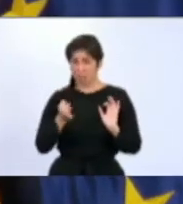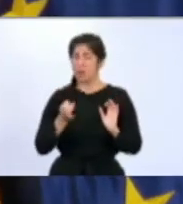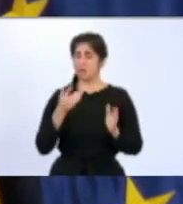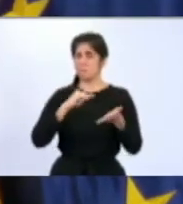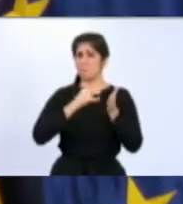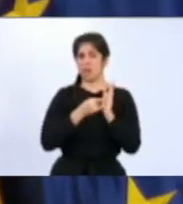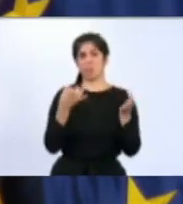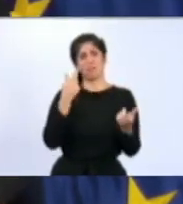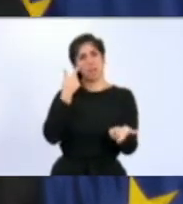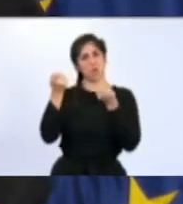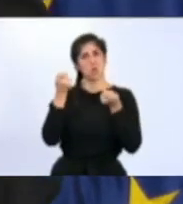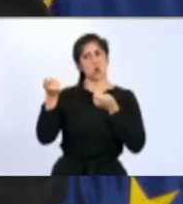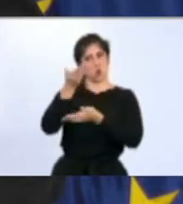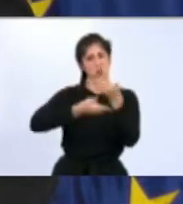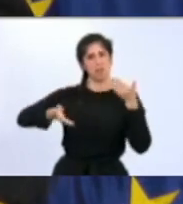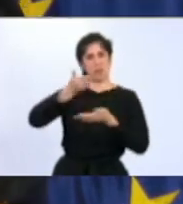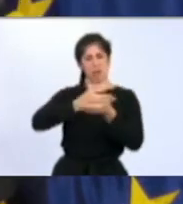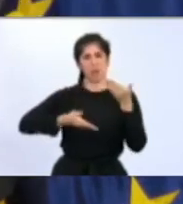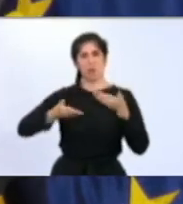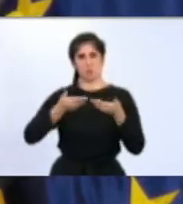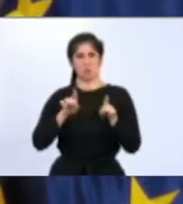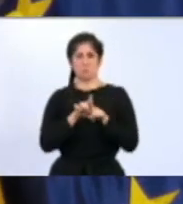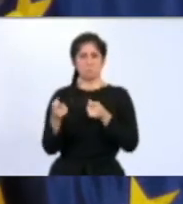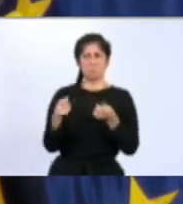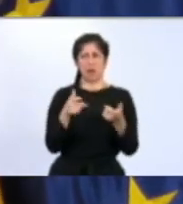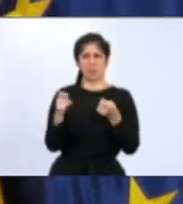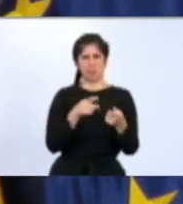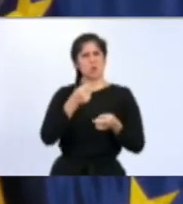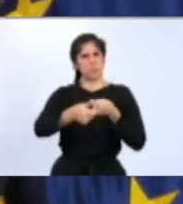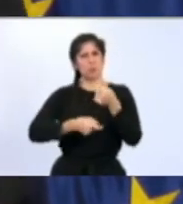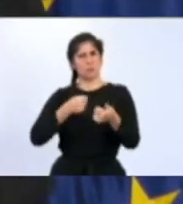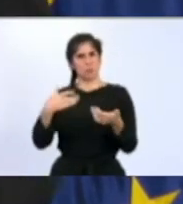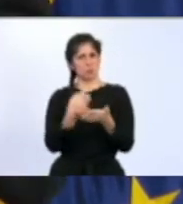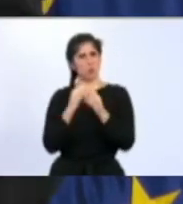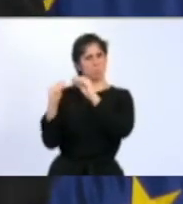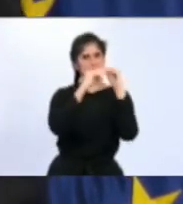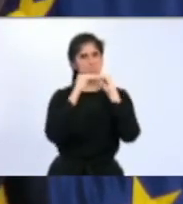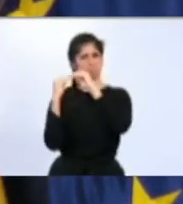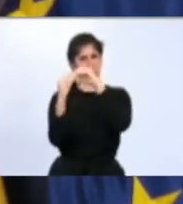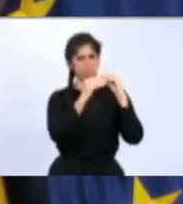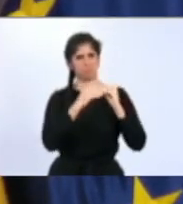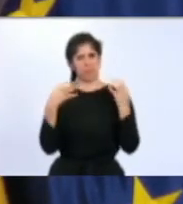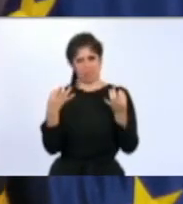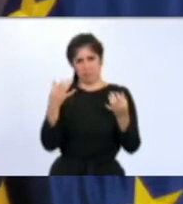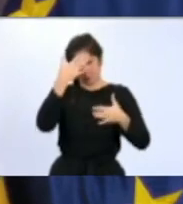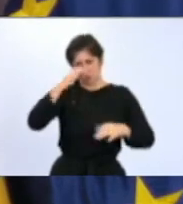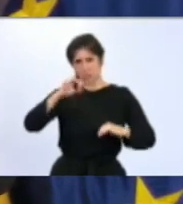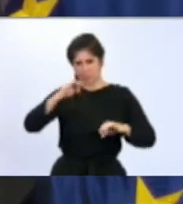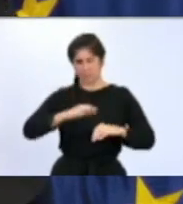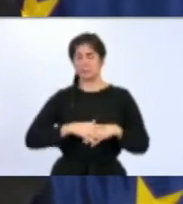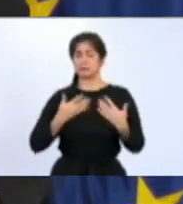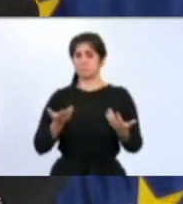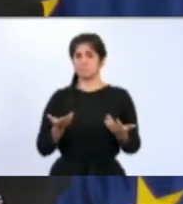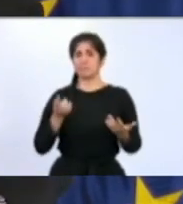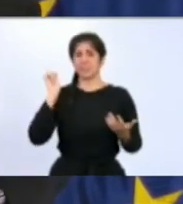también asimétrico, debe ser también gradual y, por tanto, también quienes finalmente puedan tener